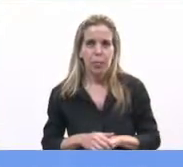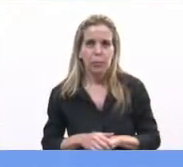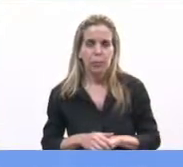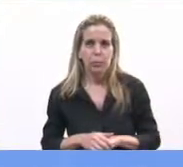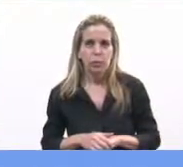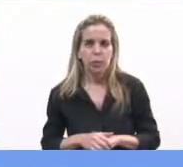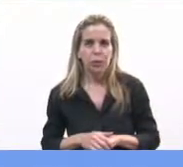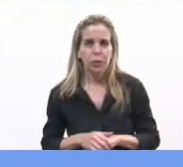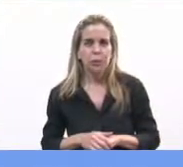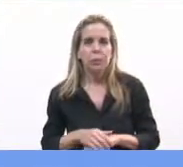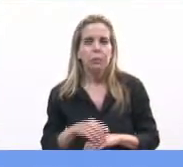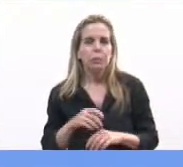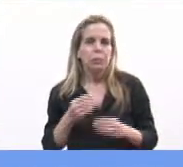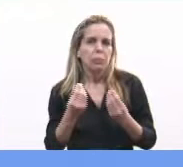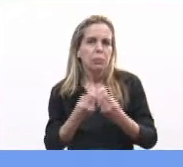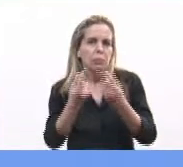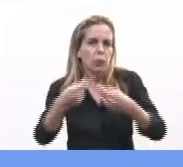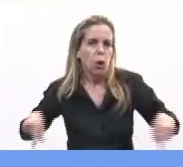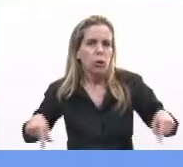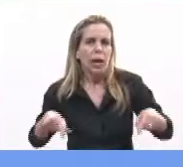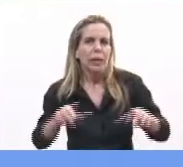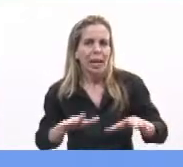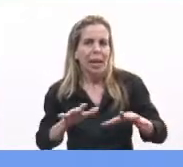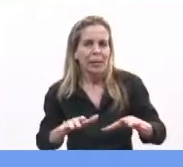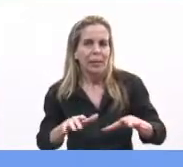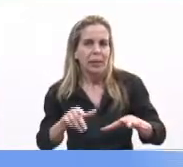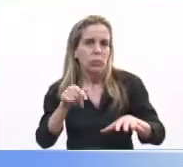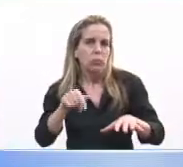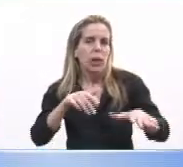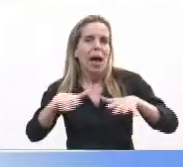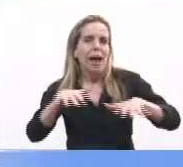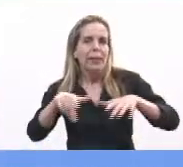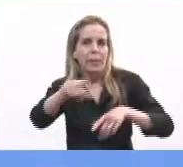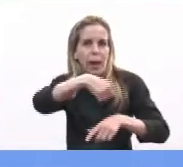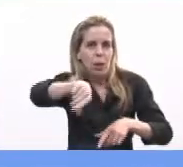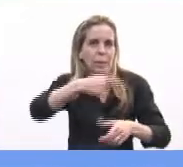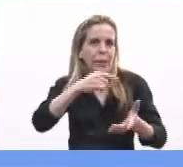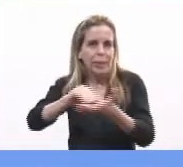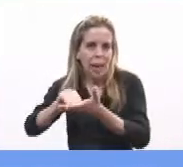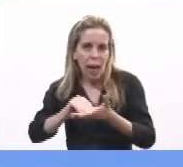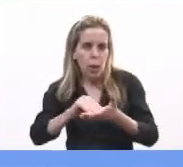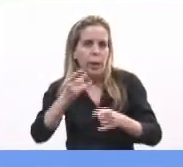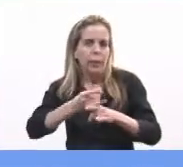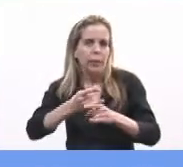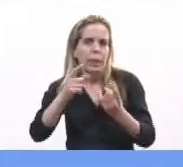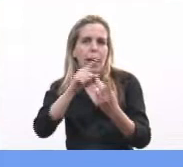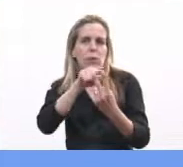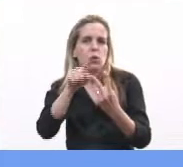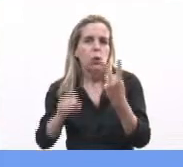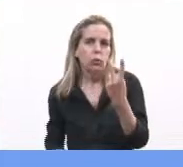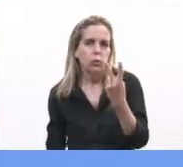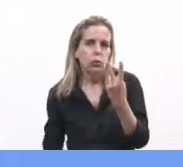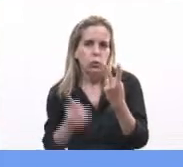como muchas cosas en nuestra actividad siempre hay dos aspectos